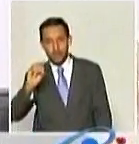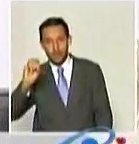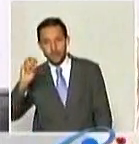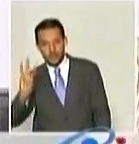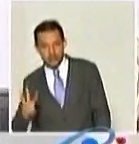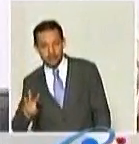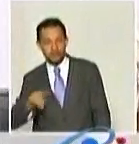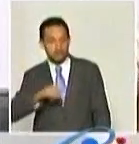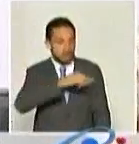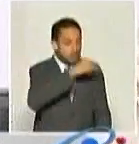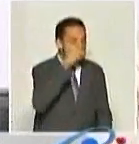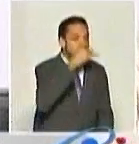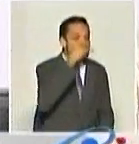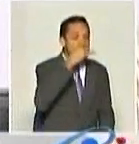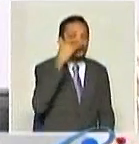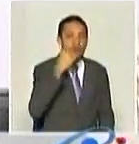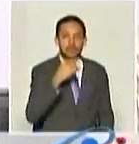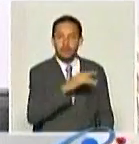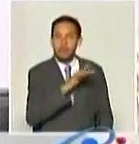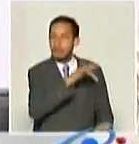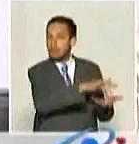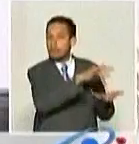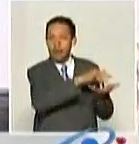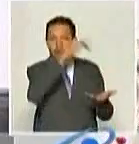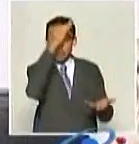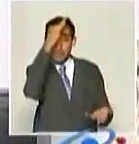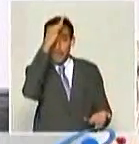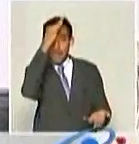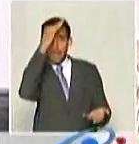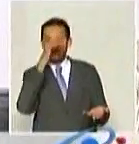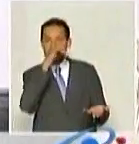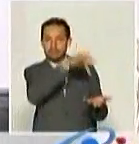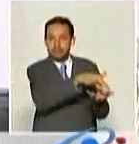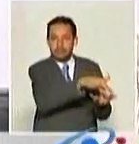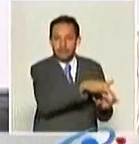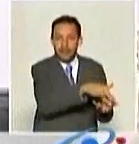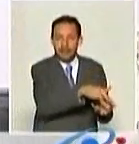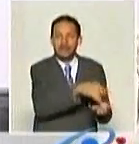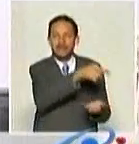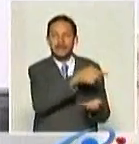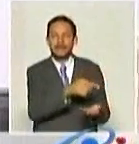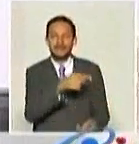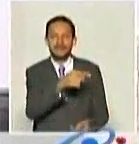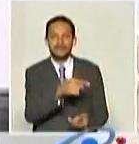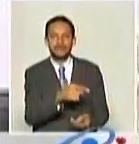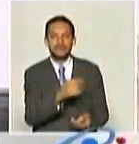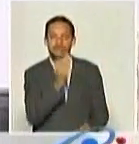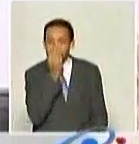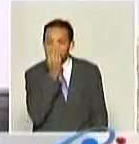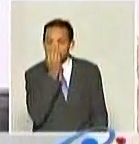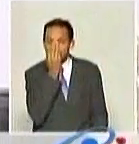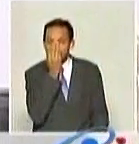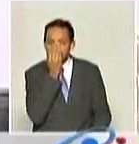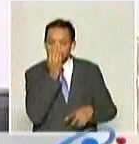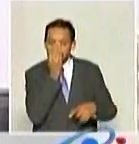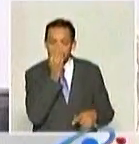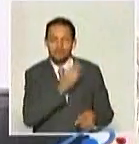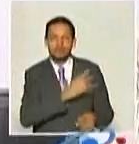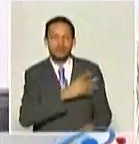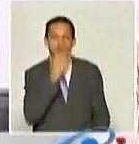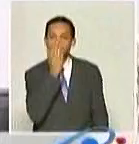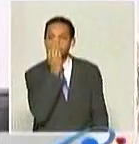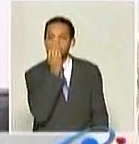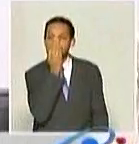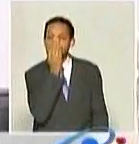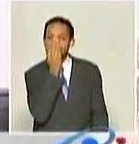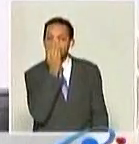Por eso, cuando usted va a un hospital, lo primero que hacen es colocarle un suero y colocarle una máscara con oxígeno que no huele a nada. El